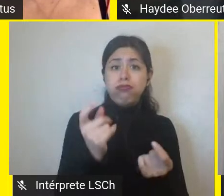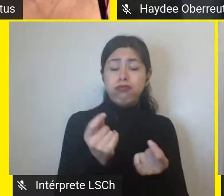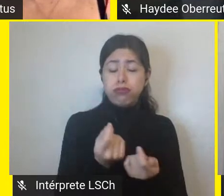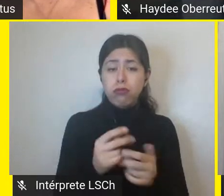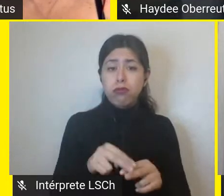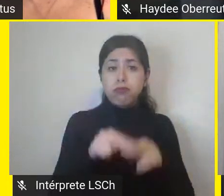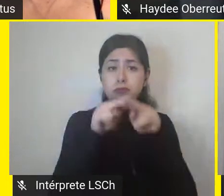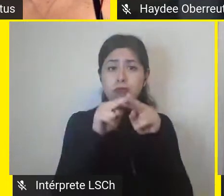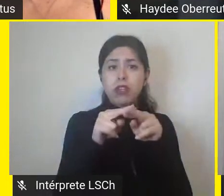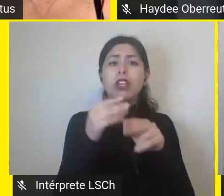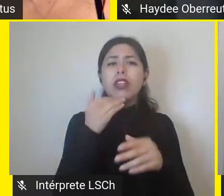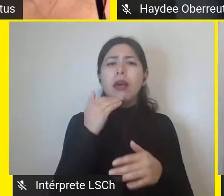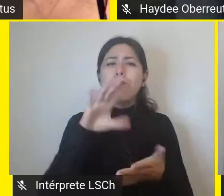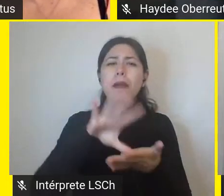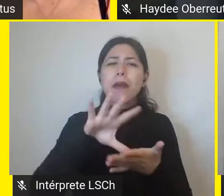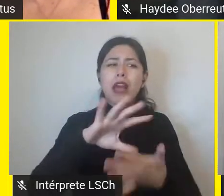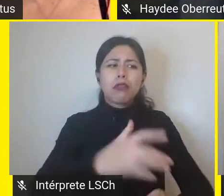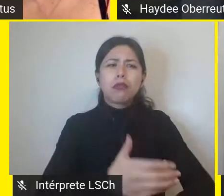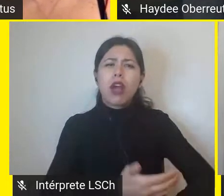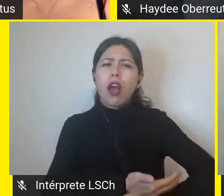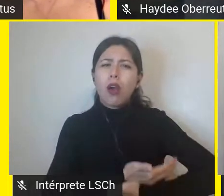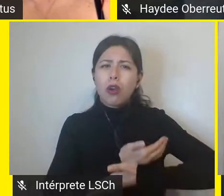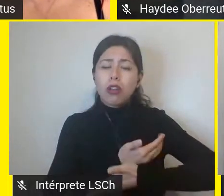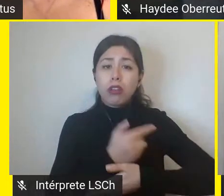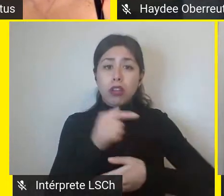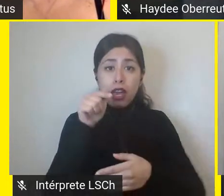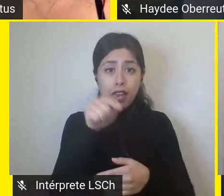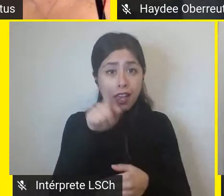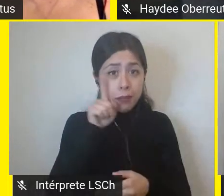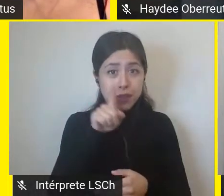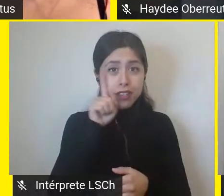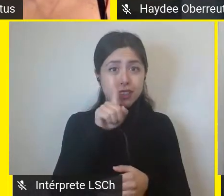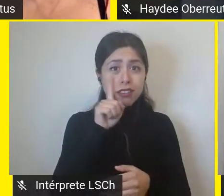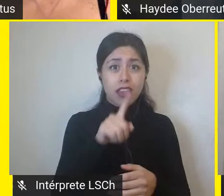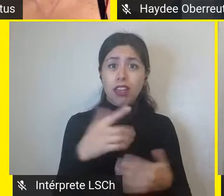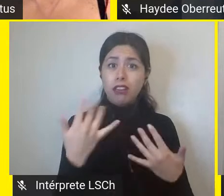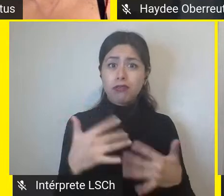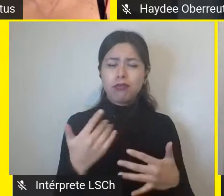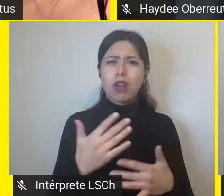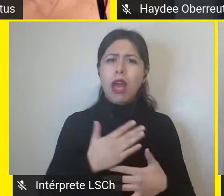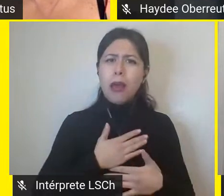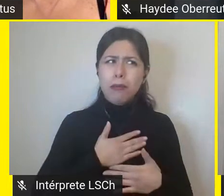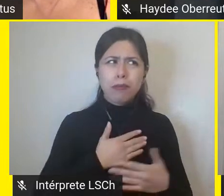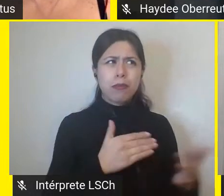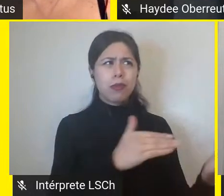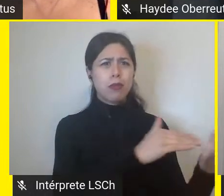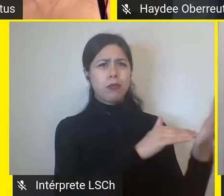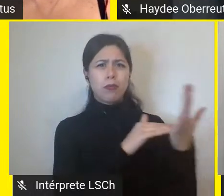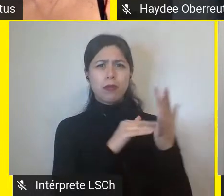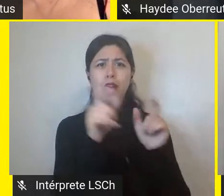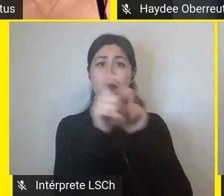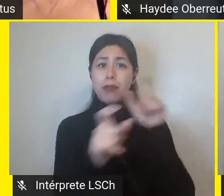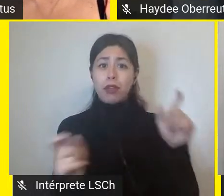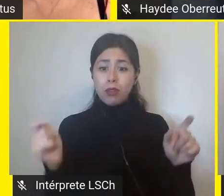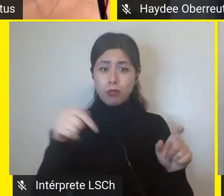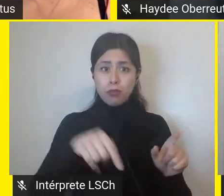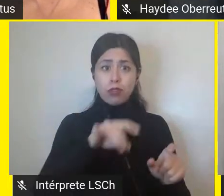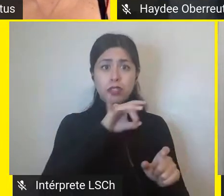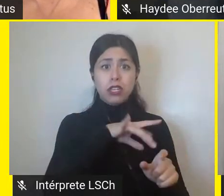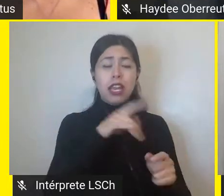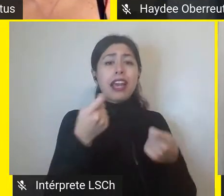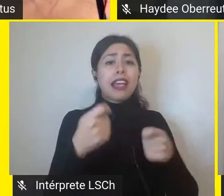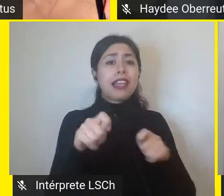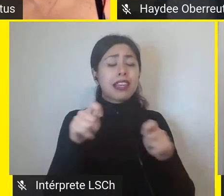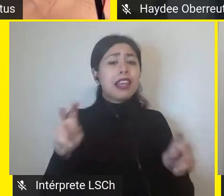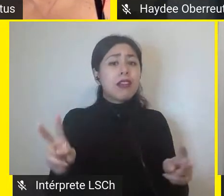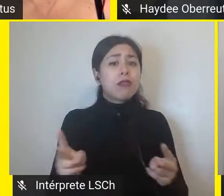acogedor. Esa tremenda mentira a mí me la muestran las personas que han llegado a Chile a intentar sobrevivir y